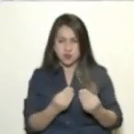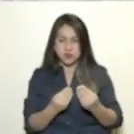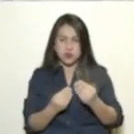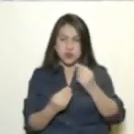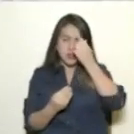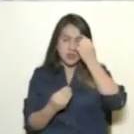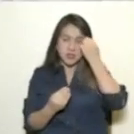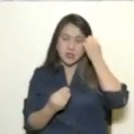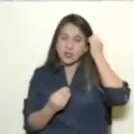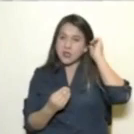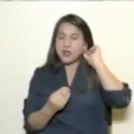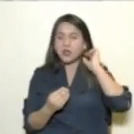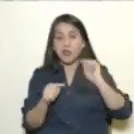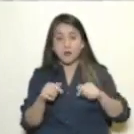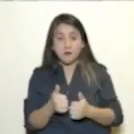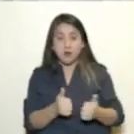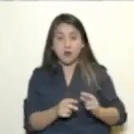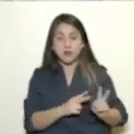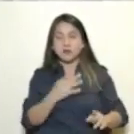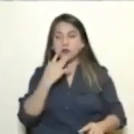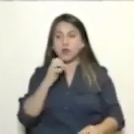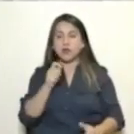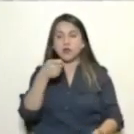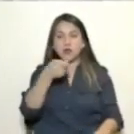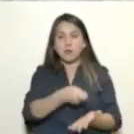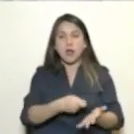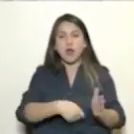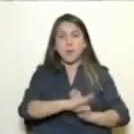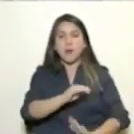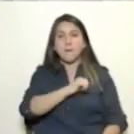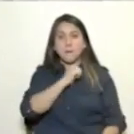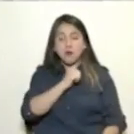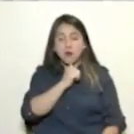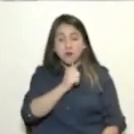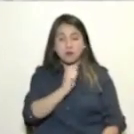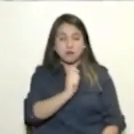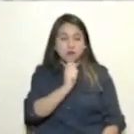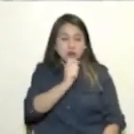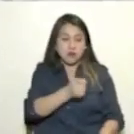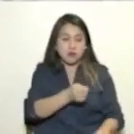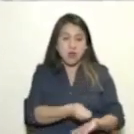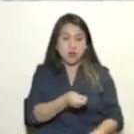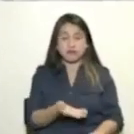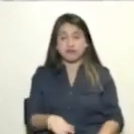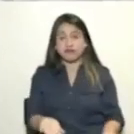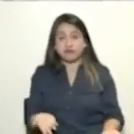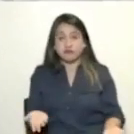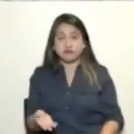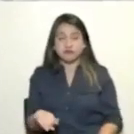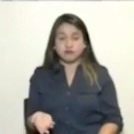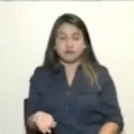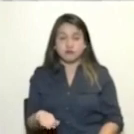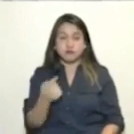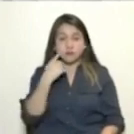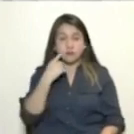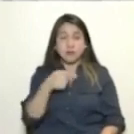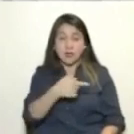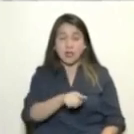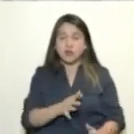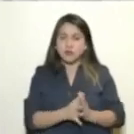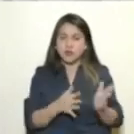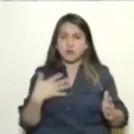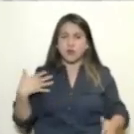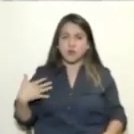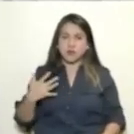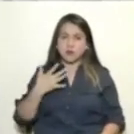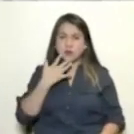viable. Porque lo que pagan los más modestos, ¿verdad? Están, bueno, ¿qué quiere que le diga? Para ellos es muy